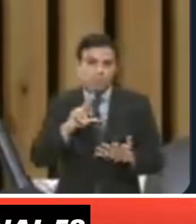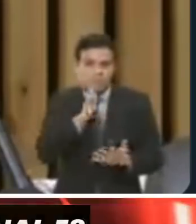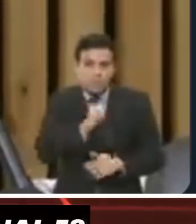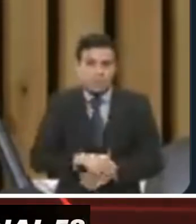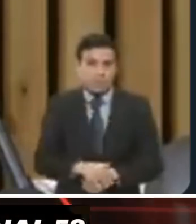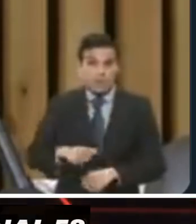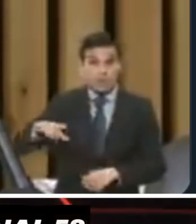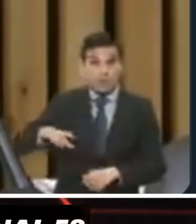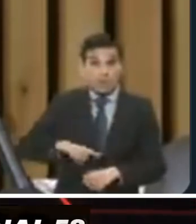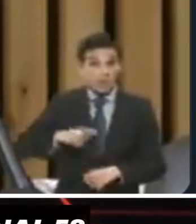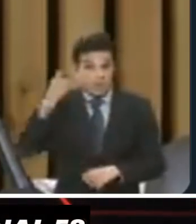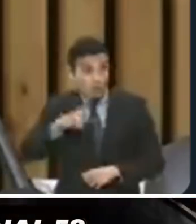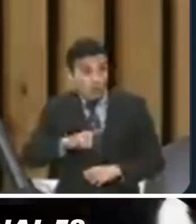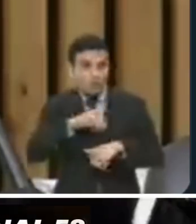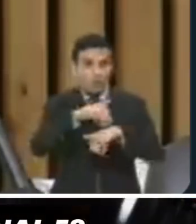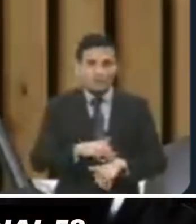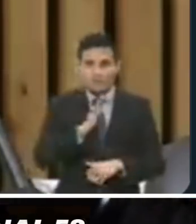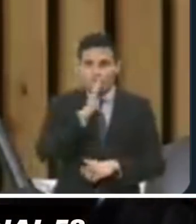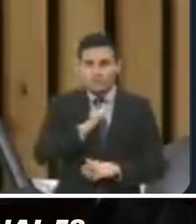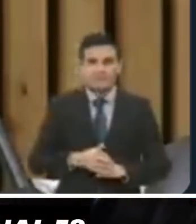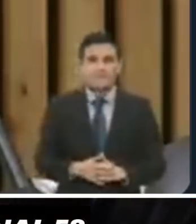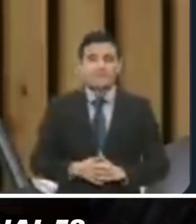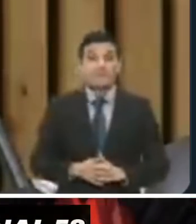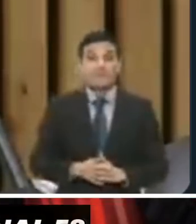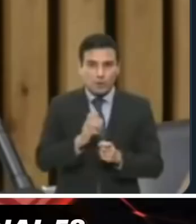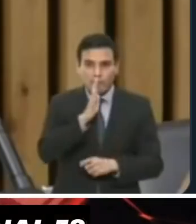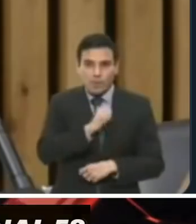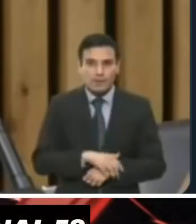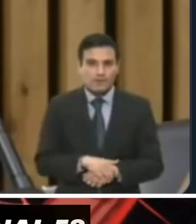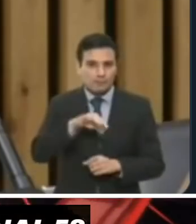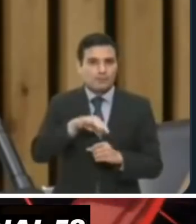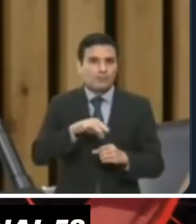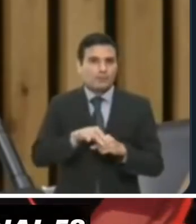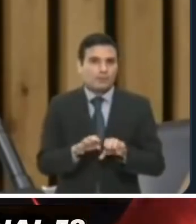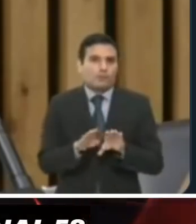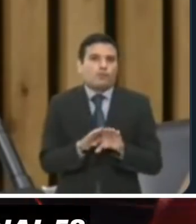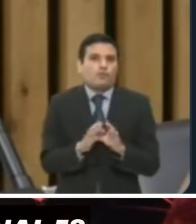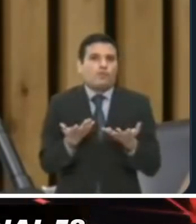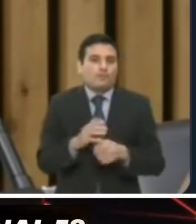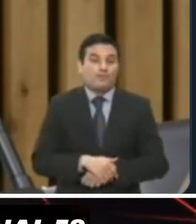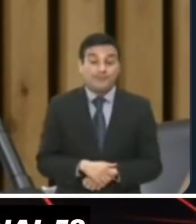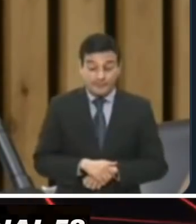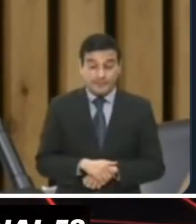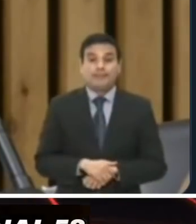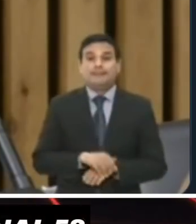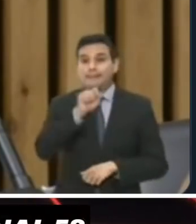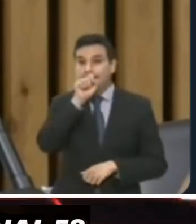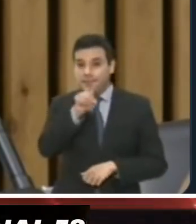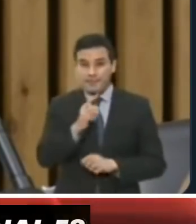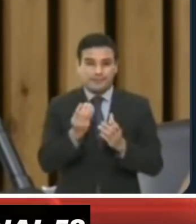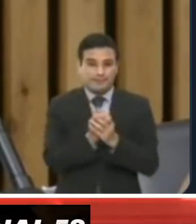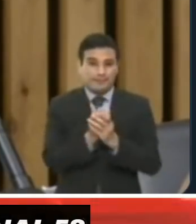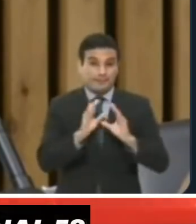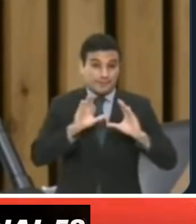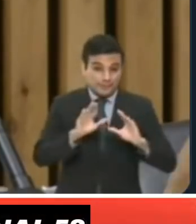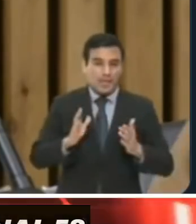capricho de solo un hombre. Vamos a ir a su video. Además de la capacitación, se requieren recursos